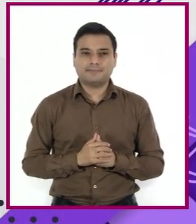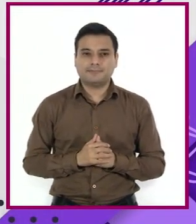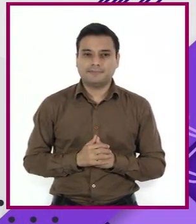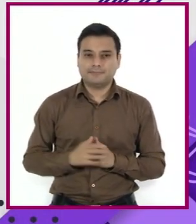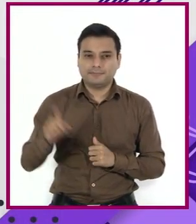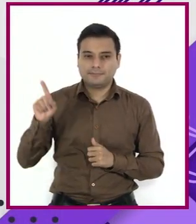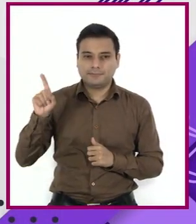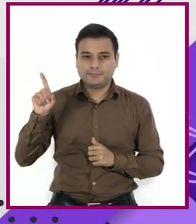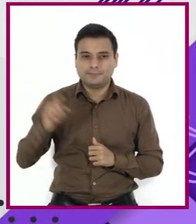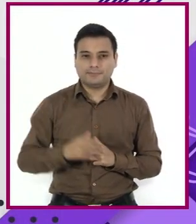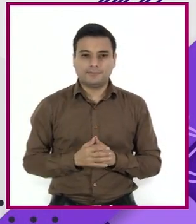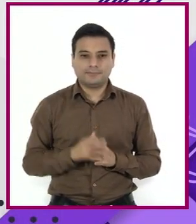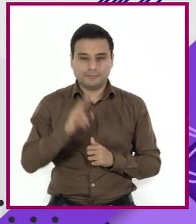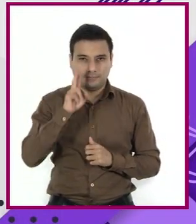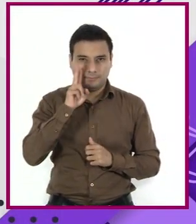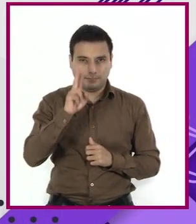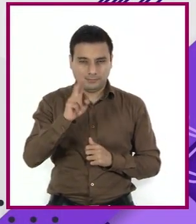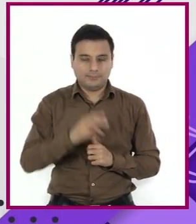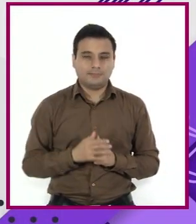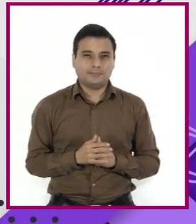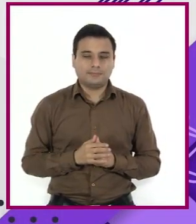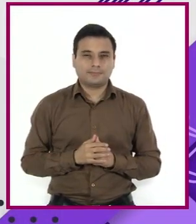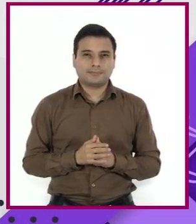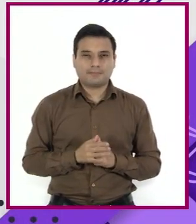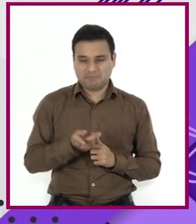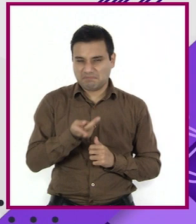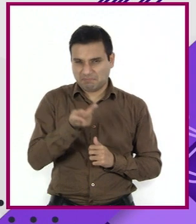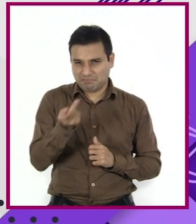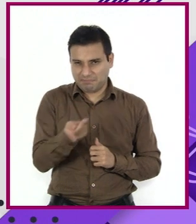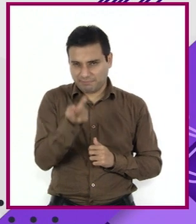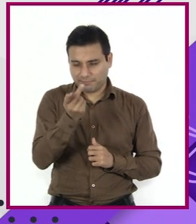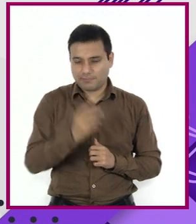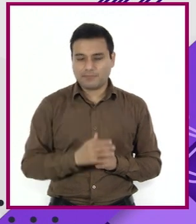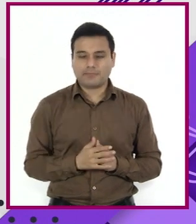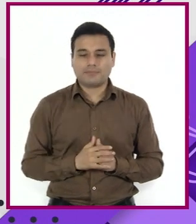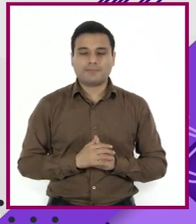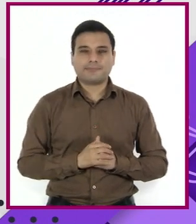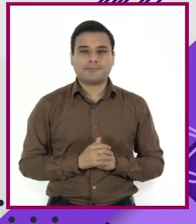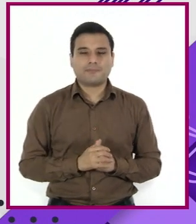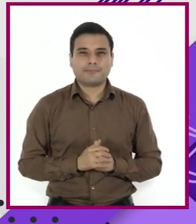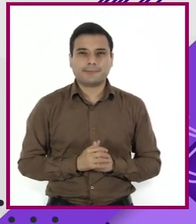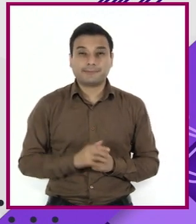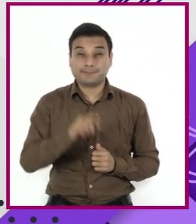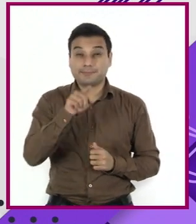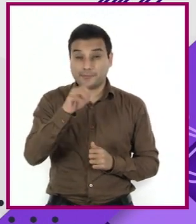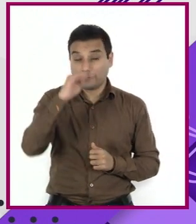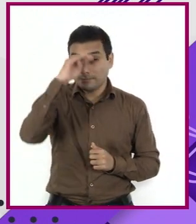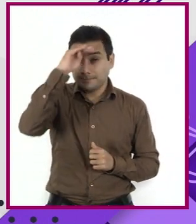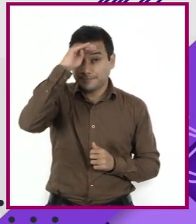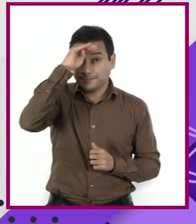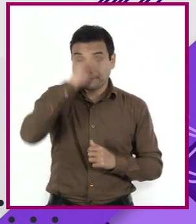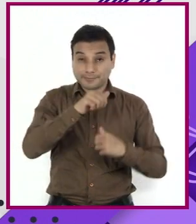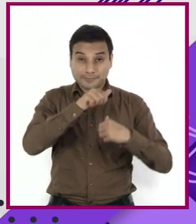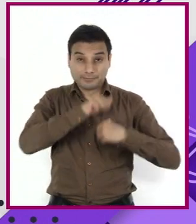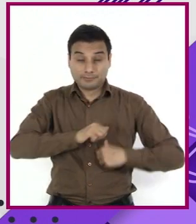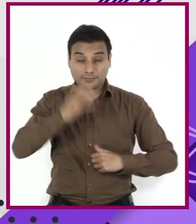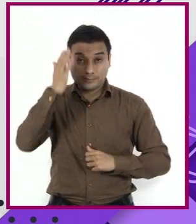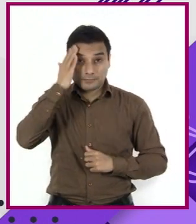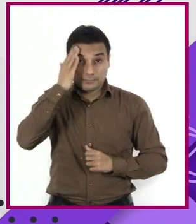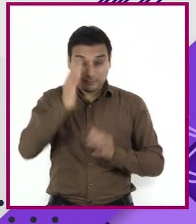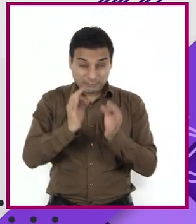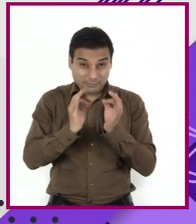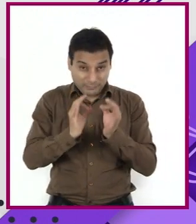Observen detenidamente las imágenes y respondan las siguientes preguntas. ¿Creen que las autoridades actúan con